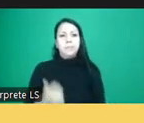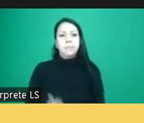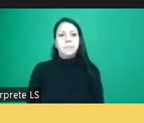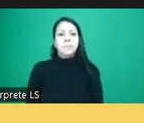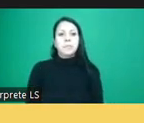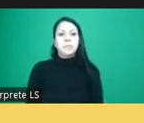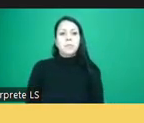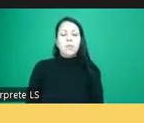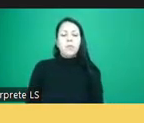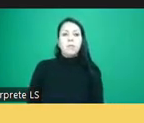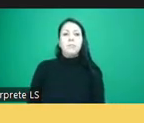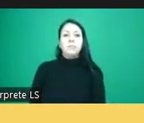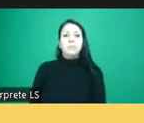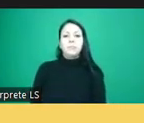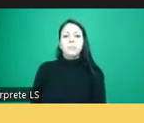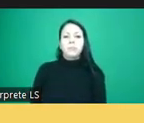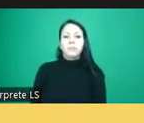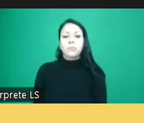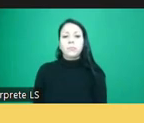hogar.